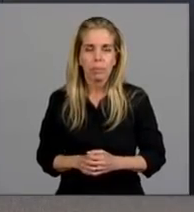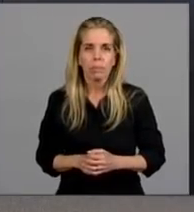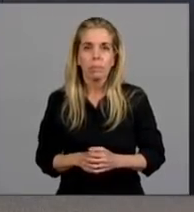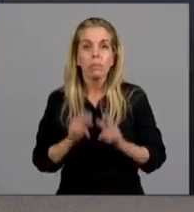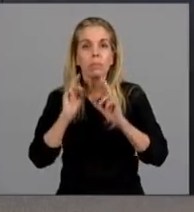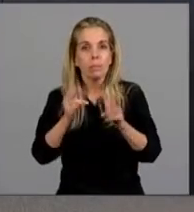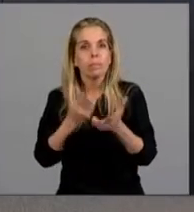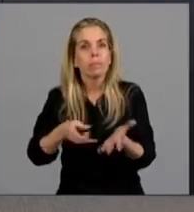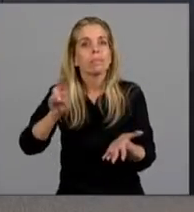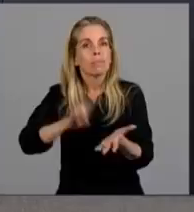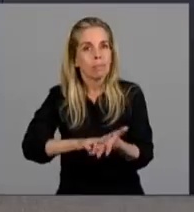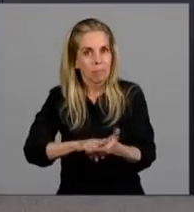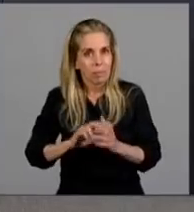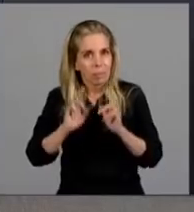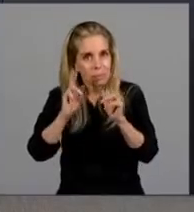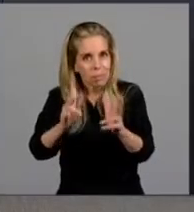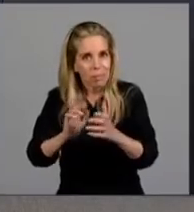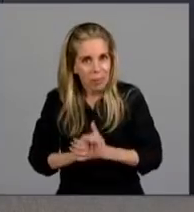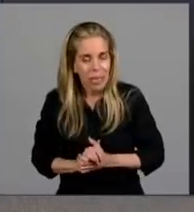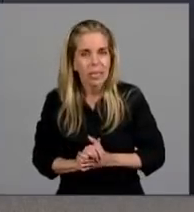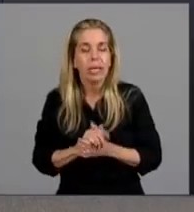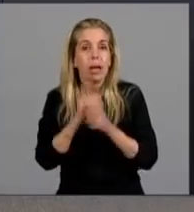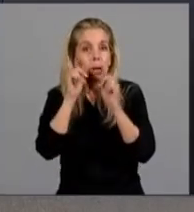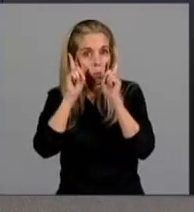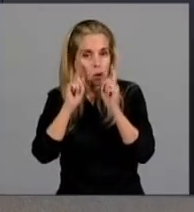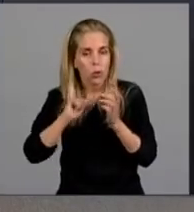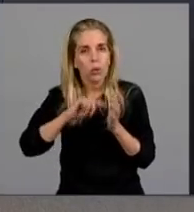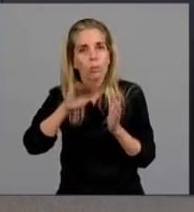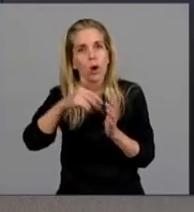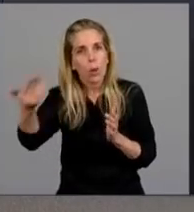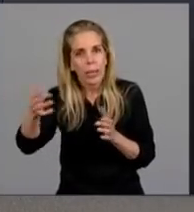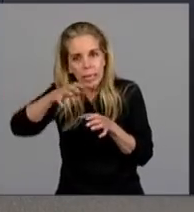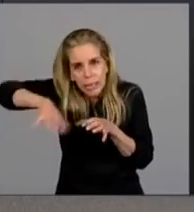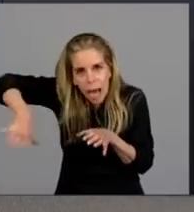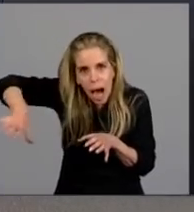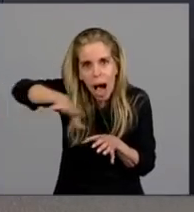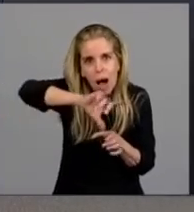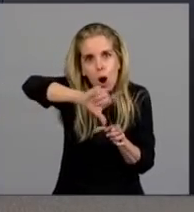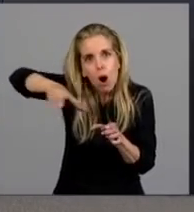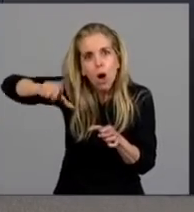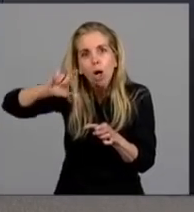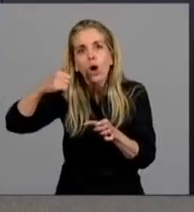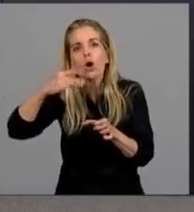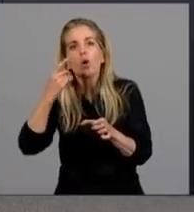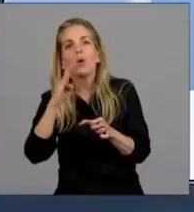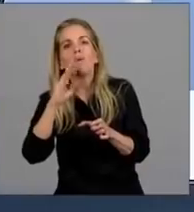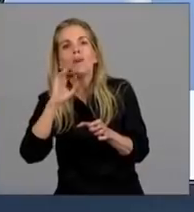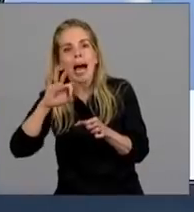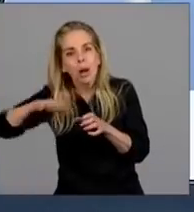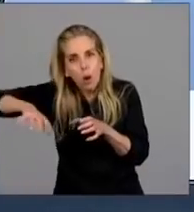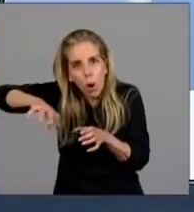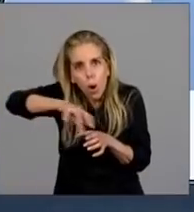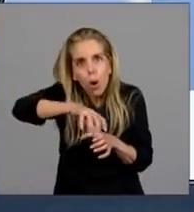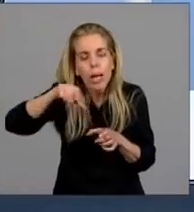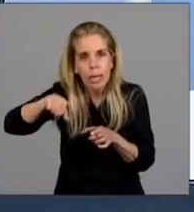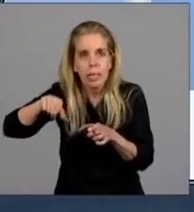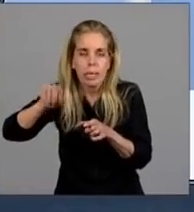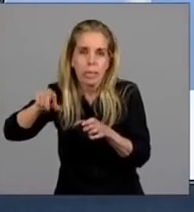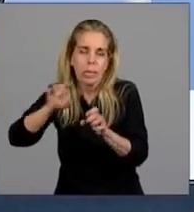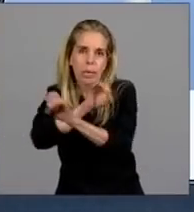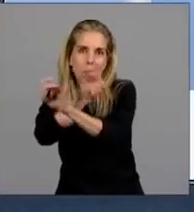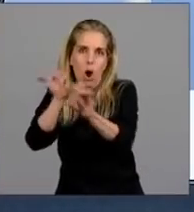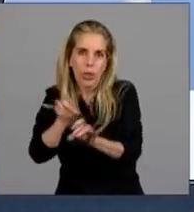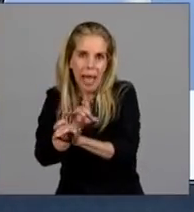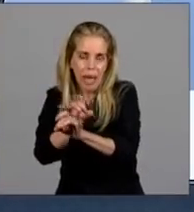Repito, en una parte, en el Gran Buenos Aires, en el conurbano, están creciendo fuertemente los